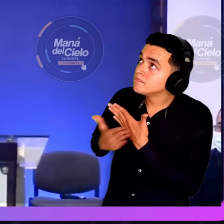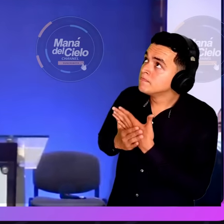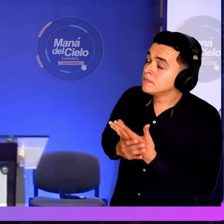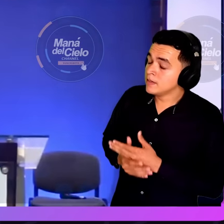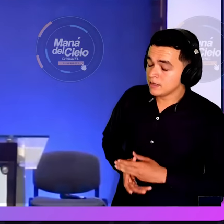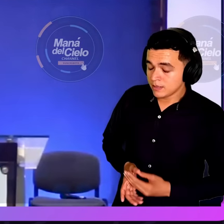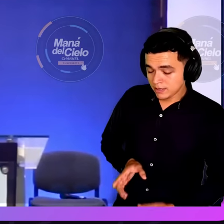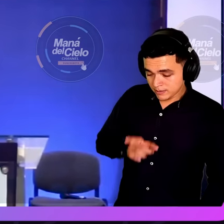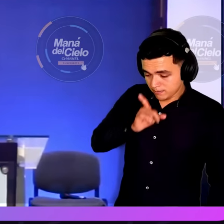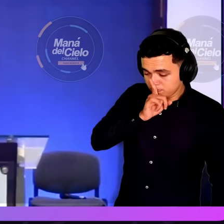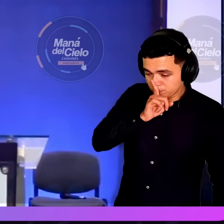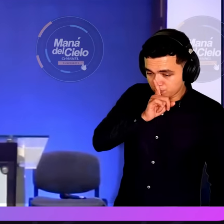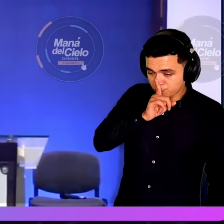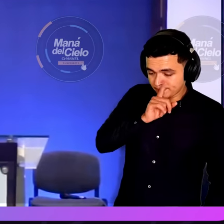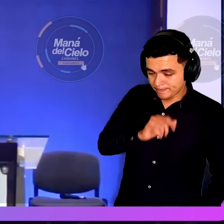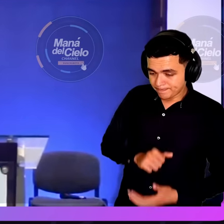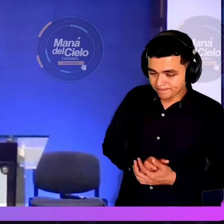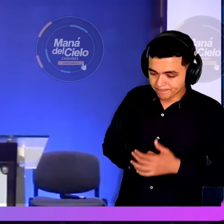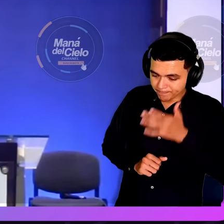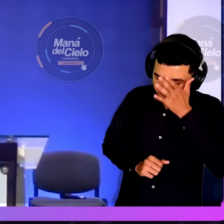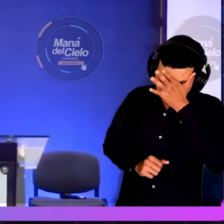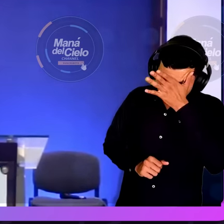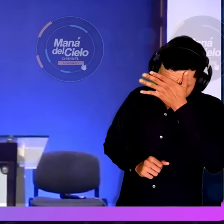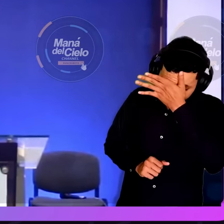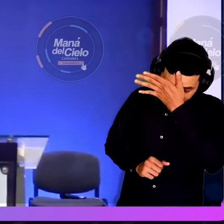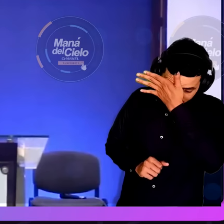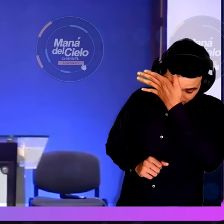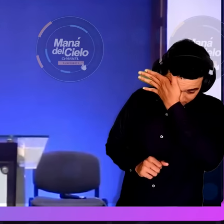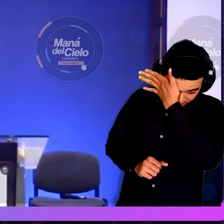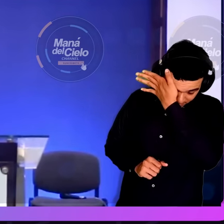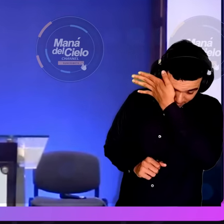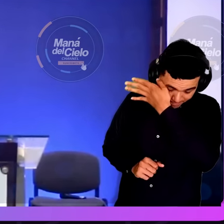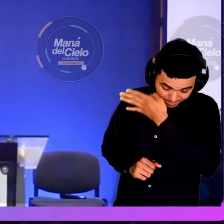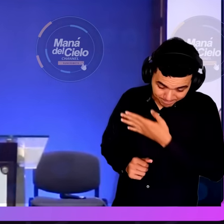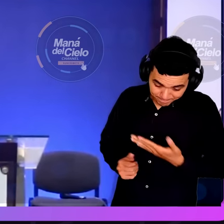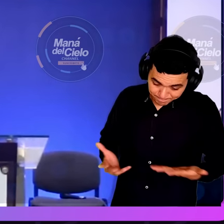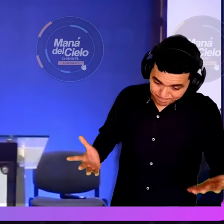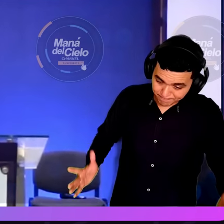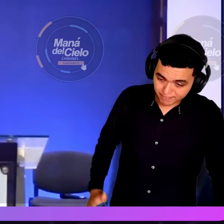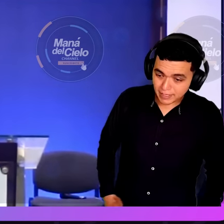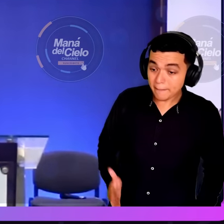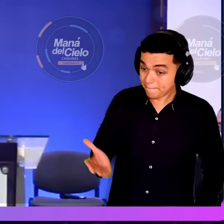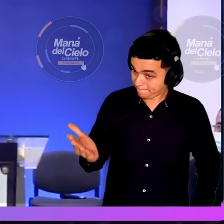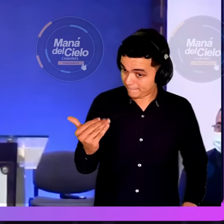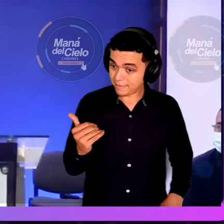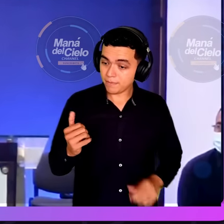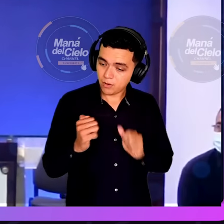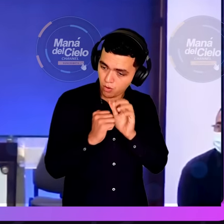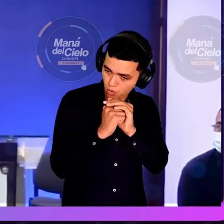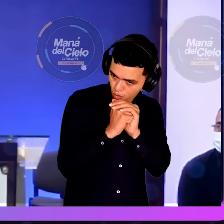oración? No pida sanidad. Casi me muero.